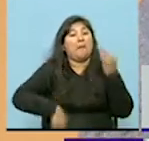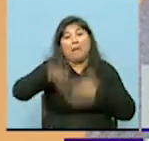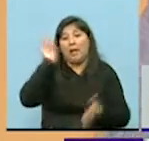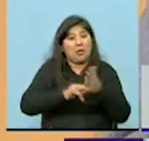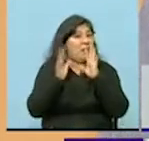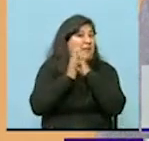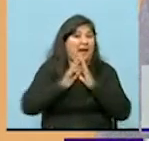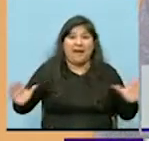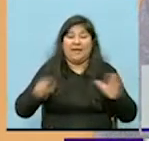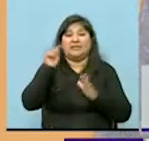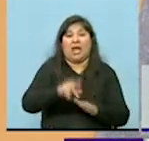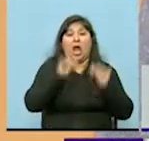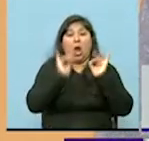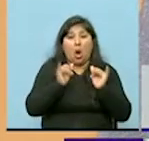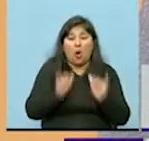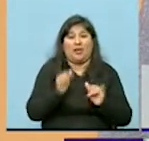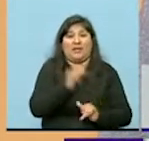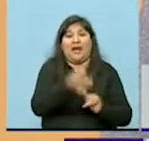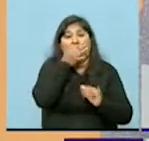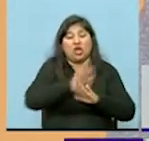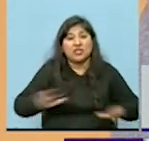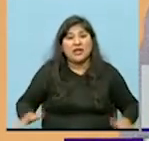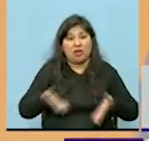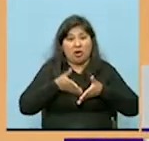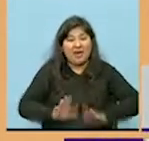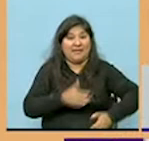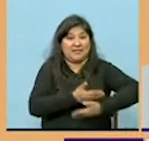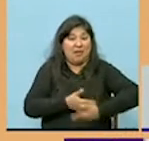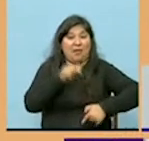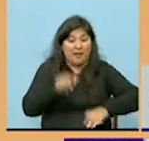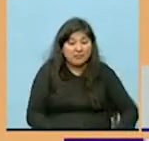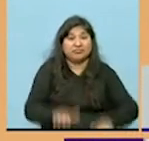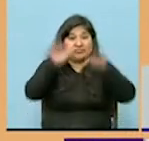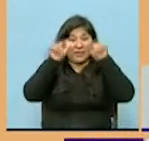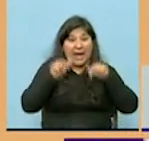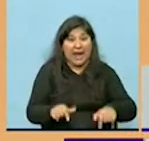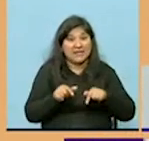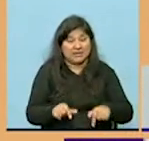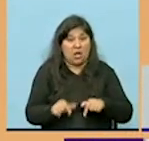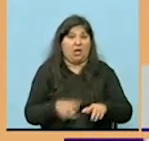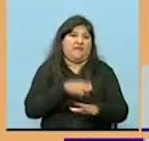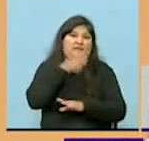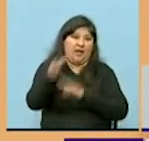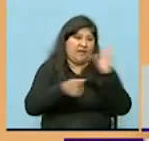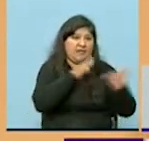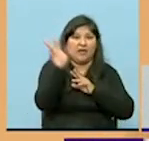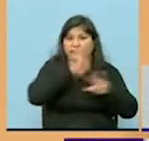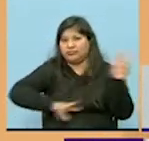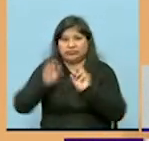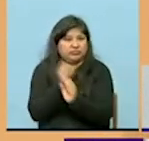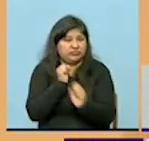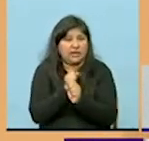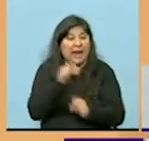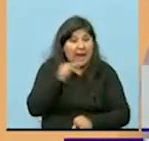hay 10.000 o 12.000 que salen a buscar trabajo esos jóvenes desde los últimos años del gobierno anterior de la señora presidenta que